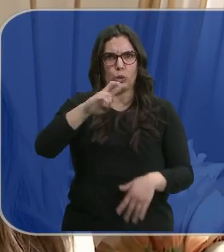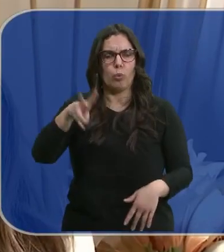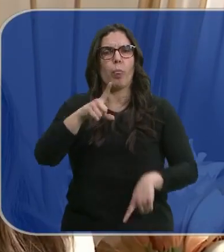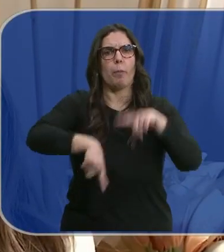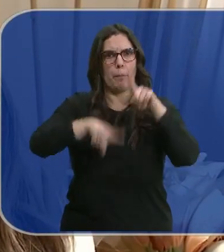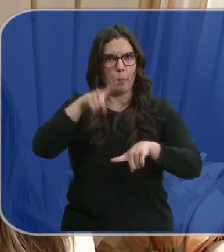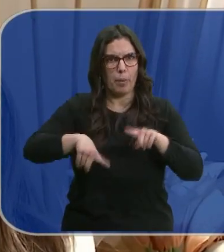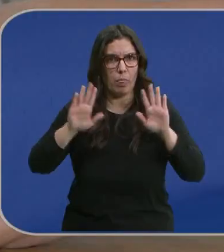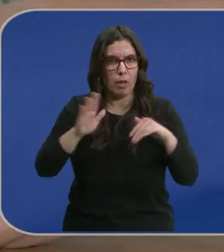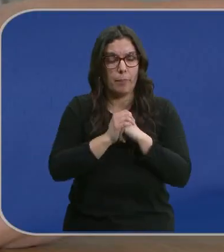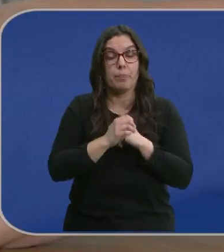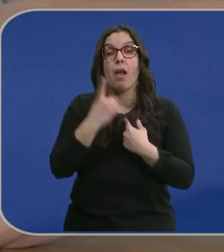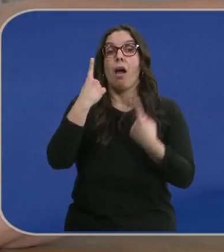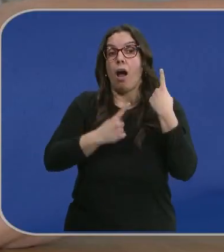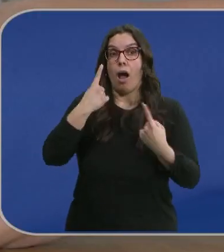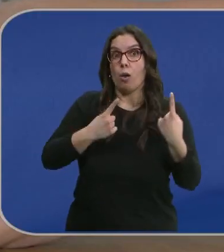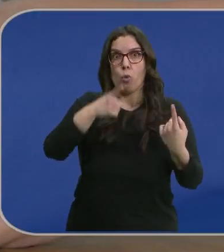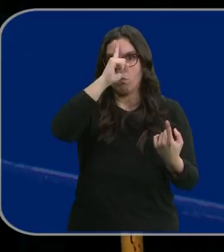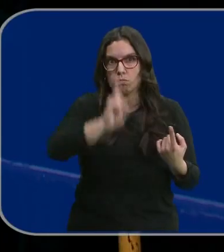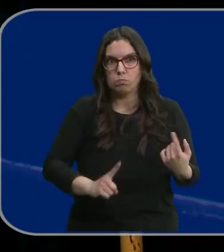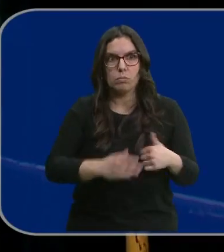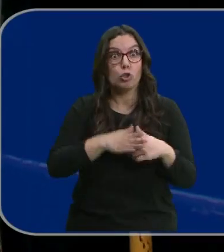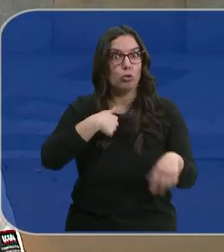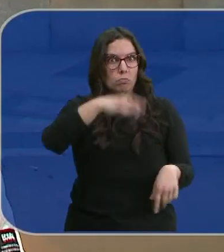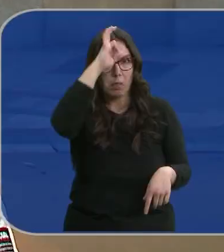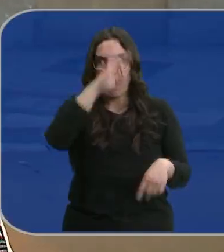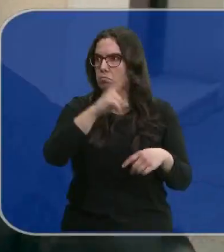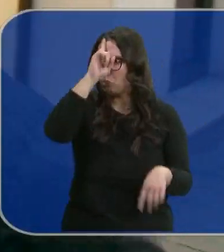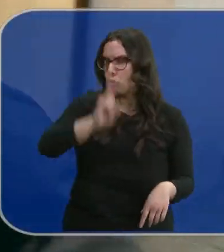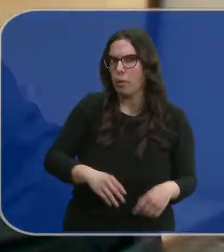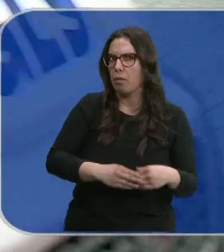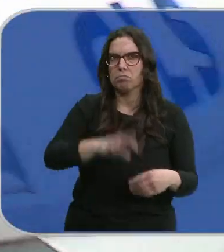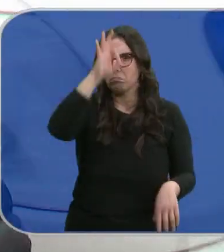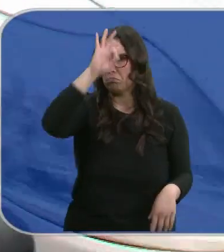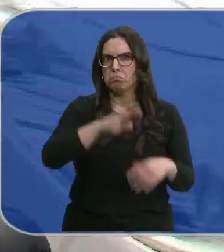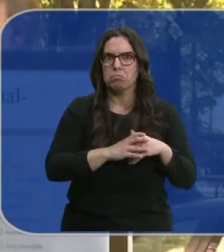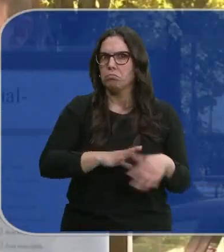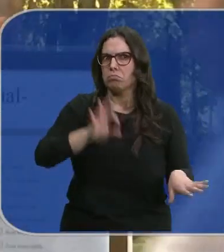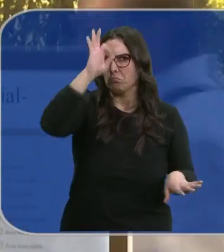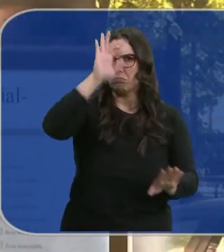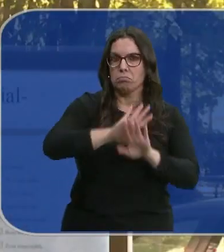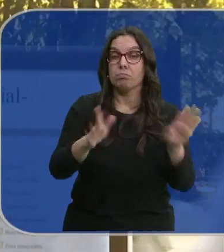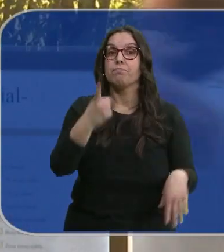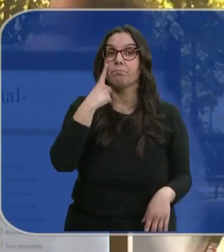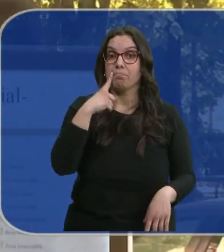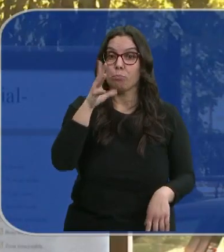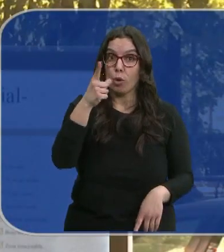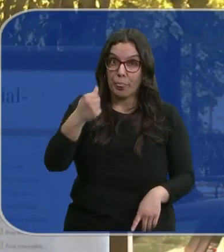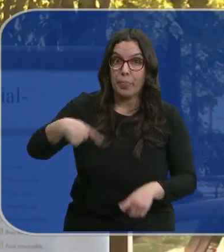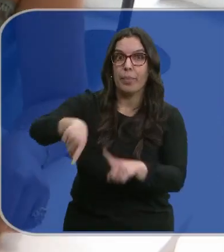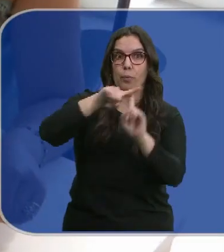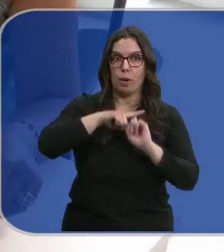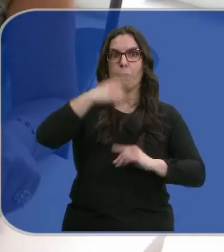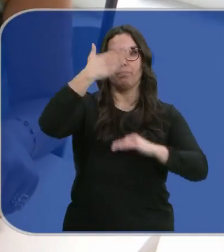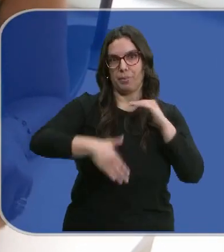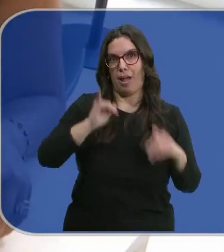euros. Y todo esto todavía hay alguno que no lo sabía. No tenía ni idea. No lo sabía. Ni idea. Ni idea. Así que ojo, porque esta devolución